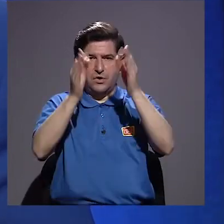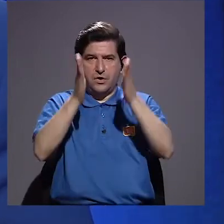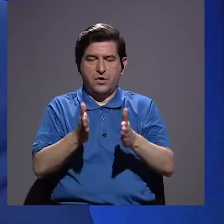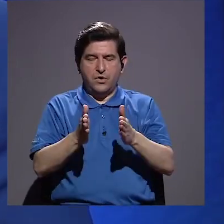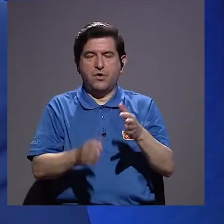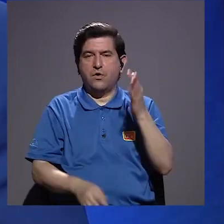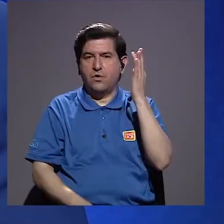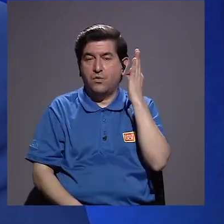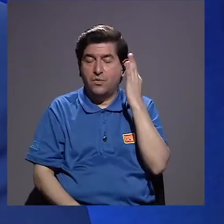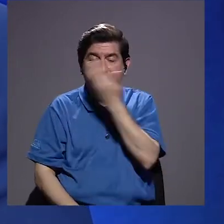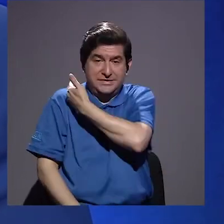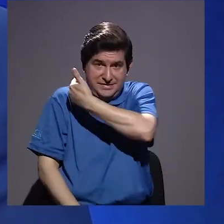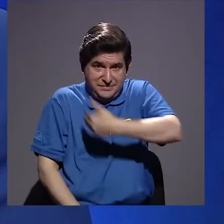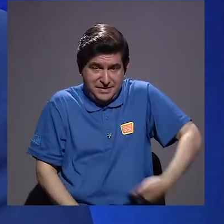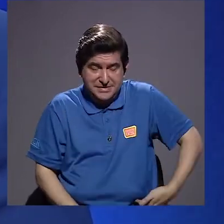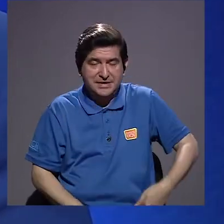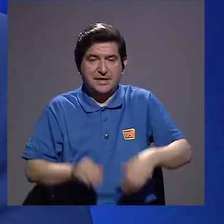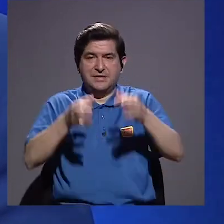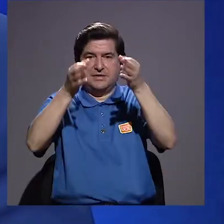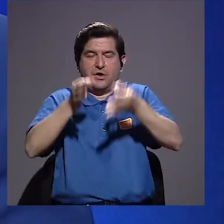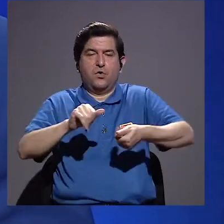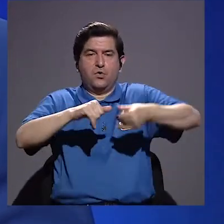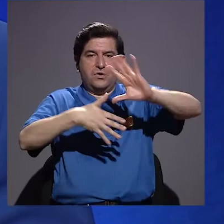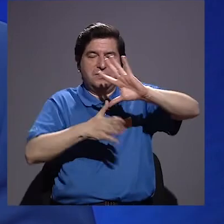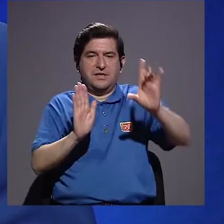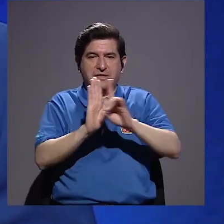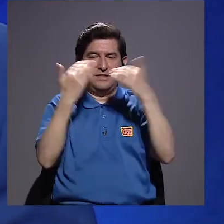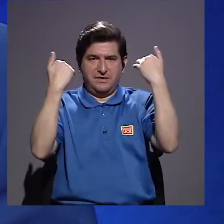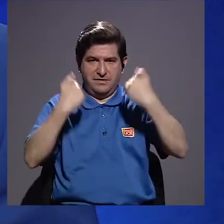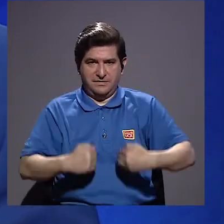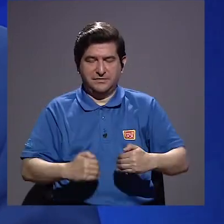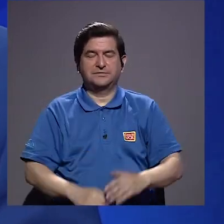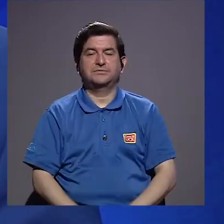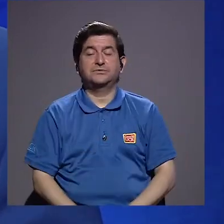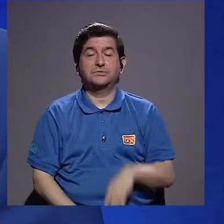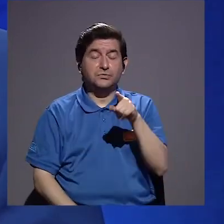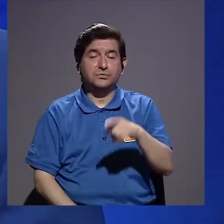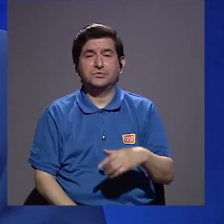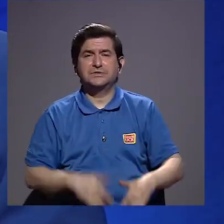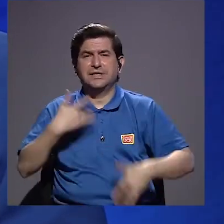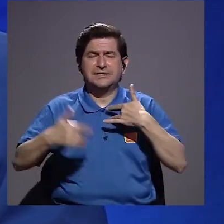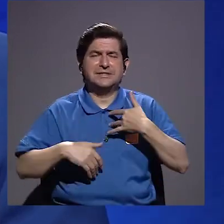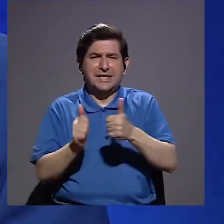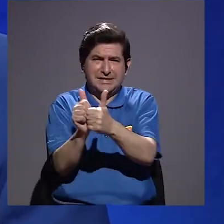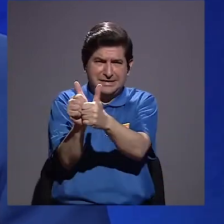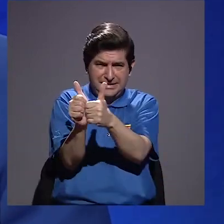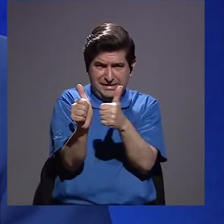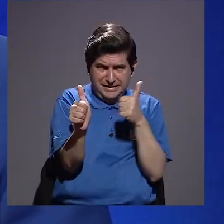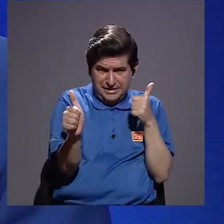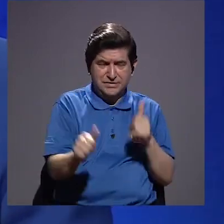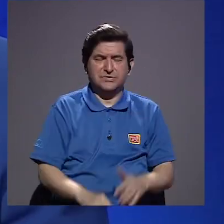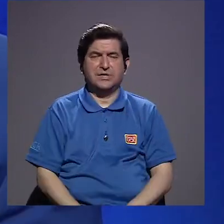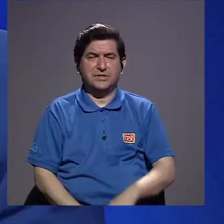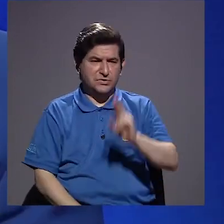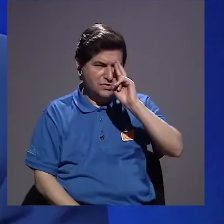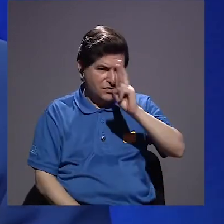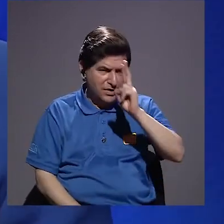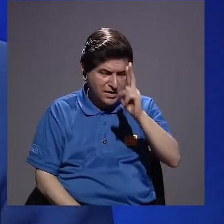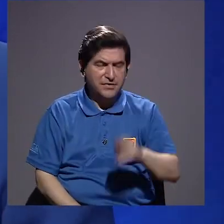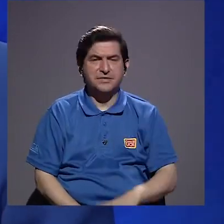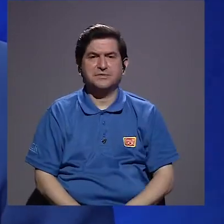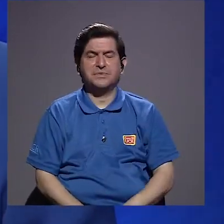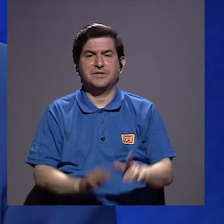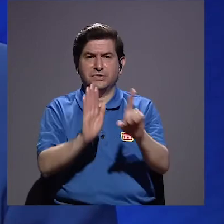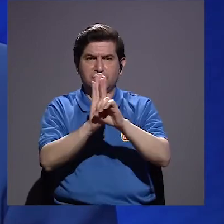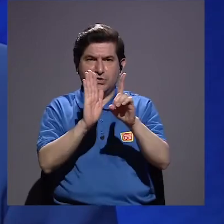Corte Interamericana, y nos decía usted, doña Elizabeth, que nota un retroceso justamente en el tema del reconocimiento